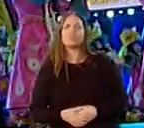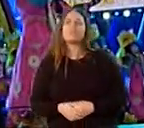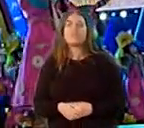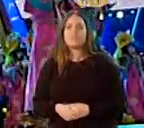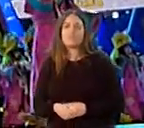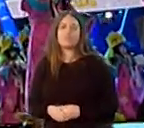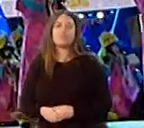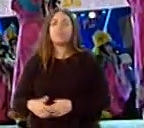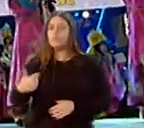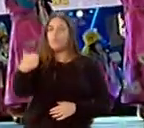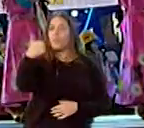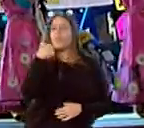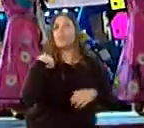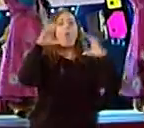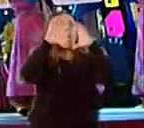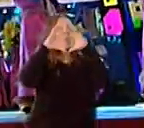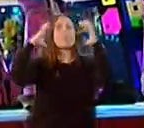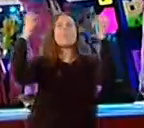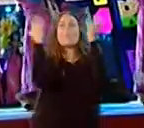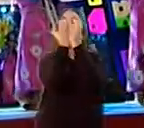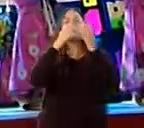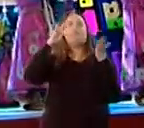soy rota hablando